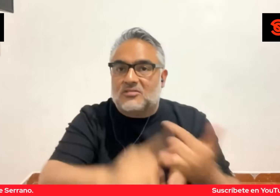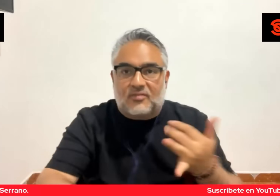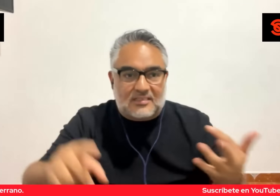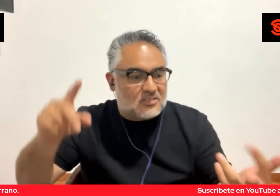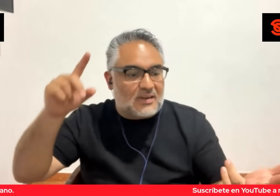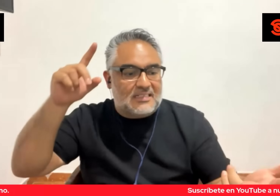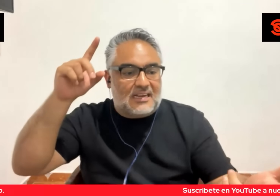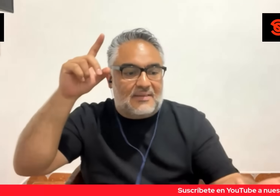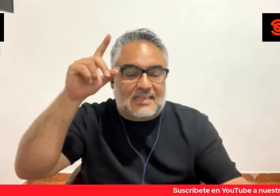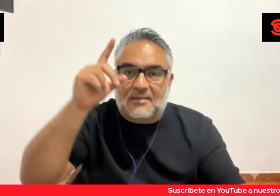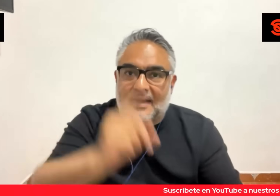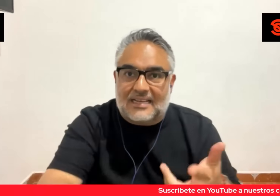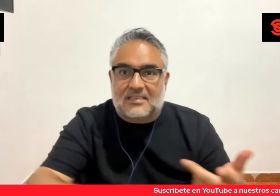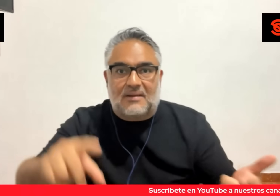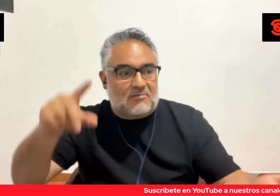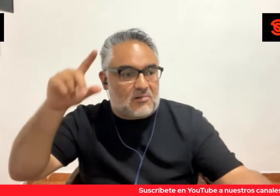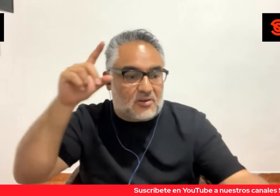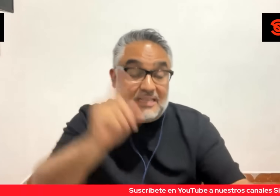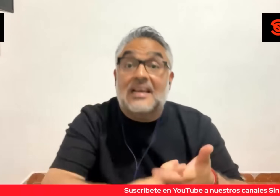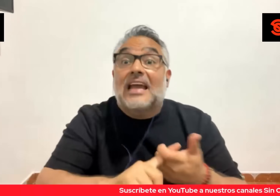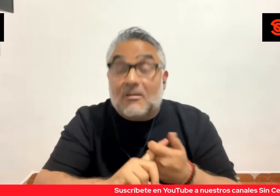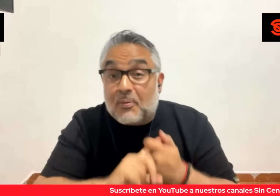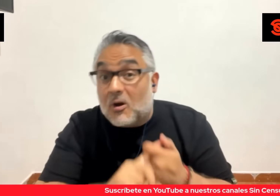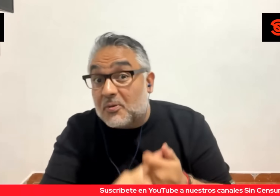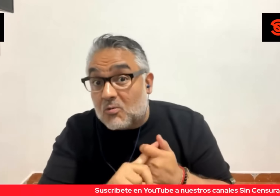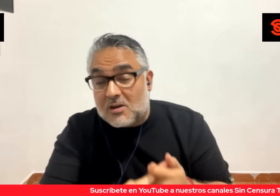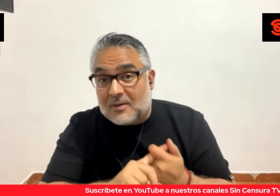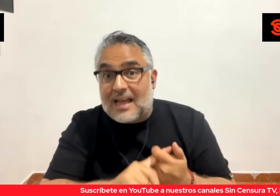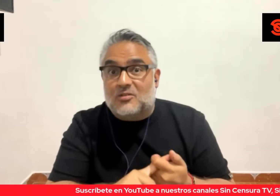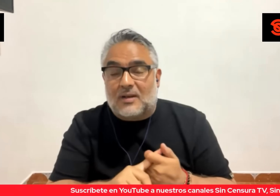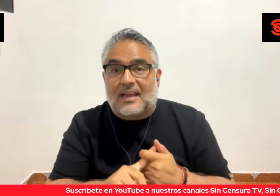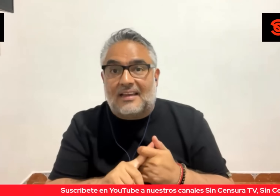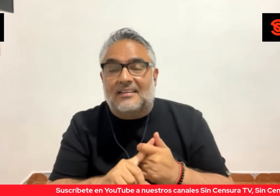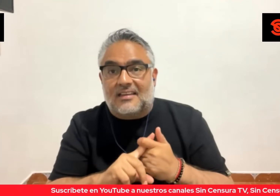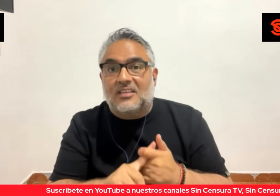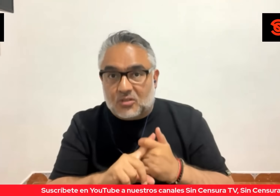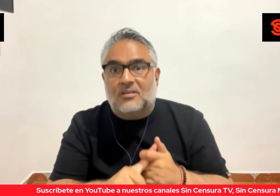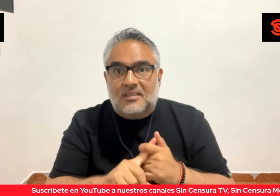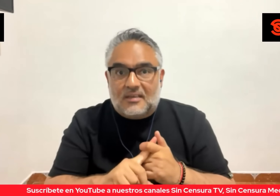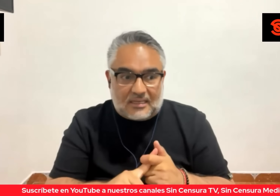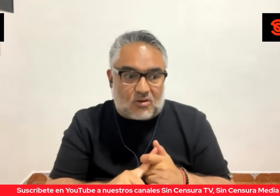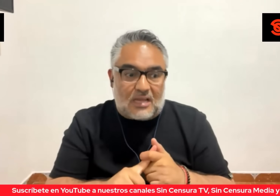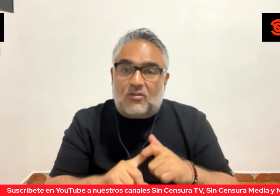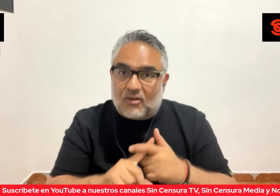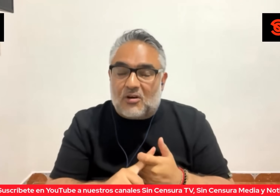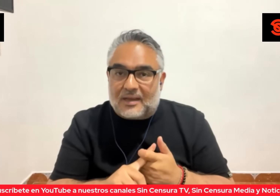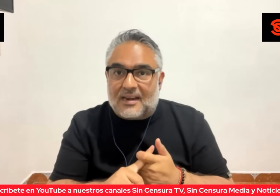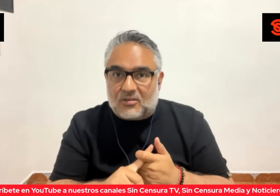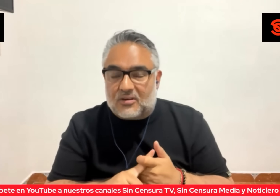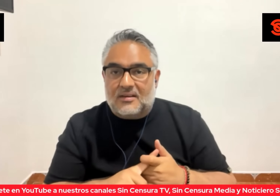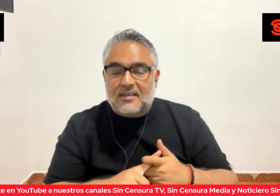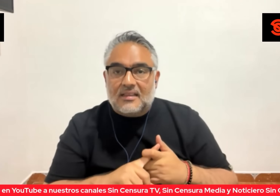Alfredo del Mazo, Francisco García Cabeza de Vaca, Silvano Aureoles, el propio Güero Velasco, que queda en entredicho cuando